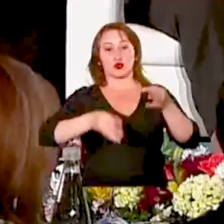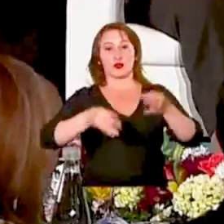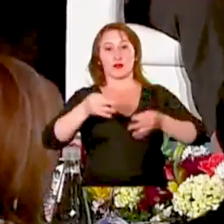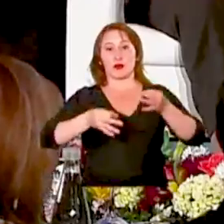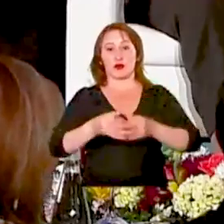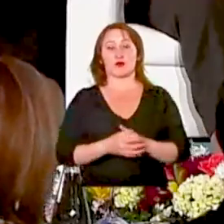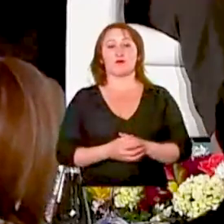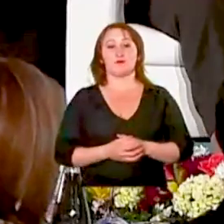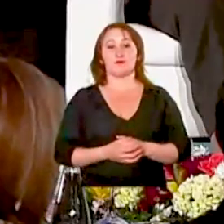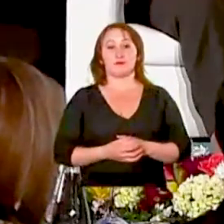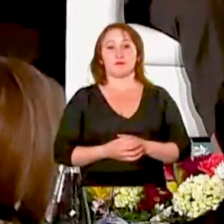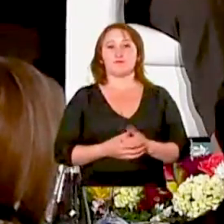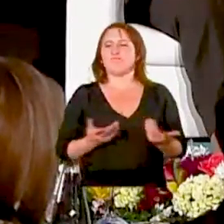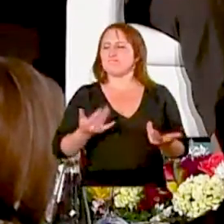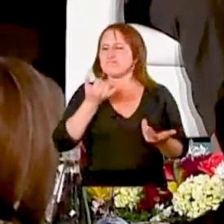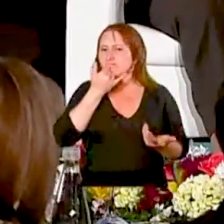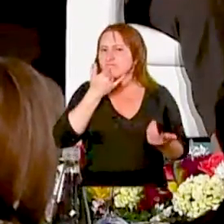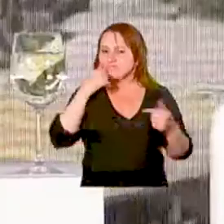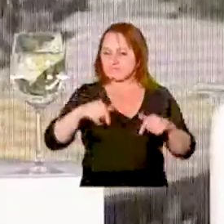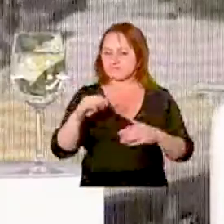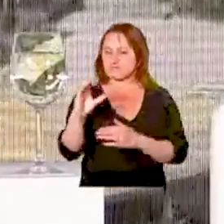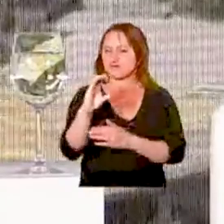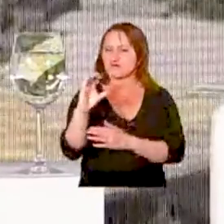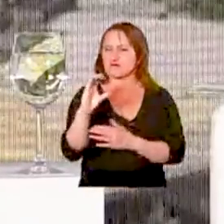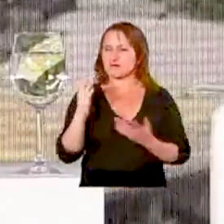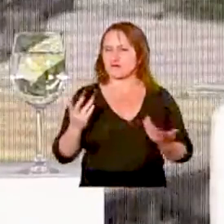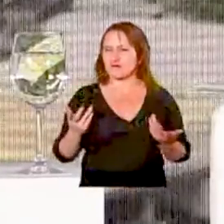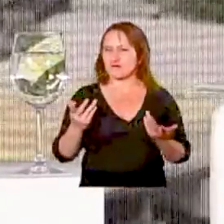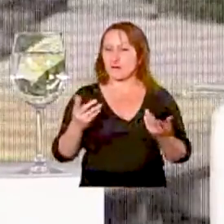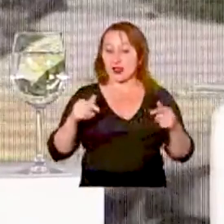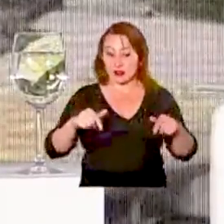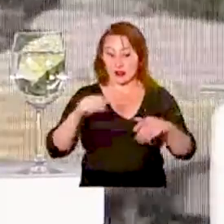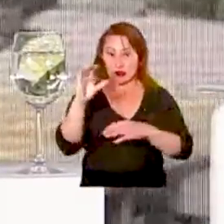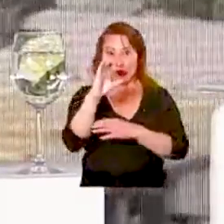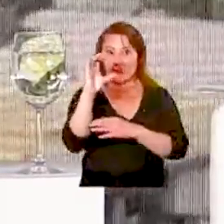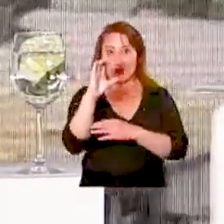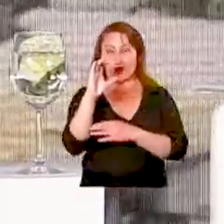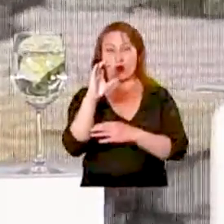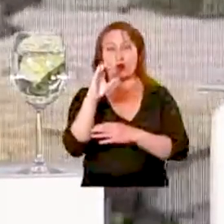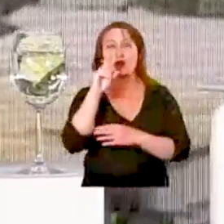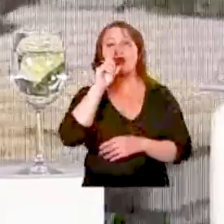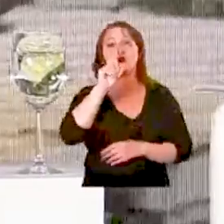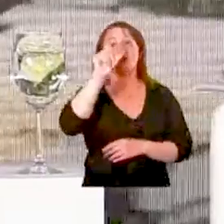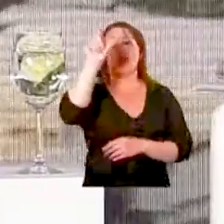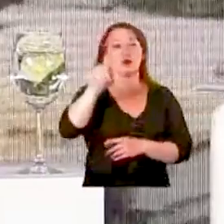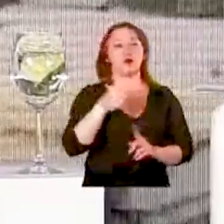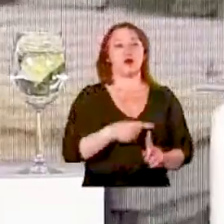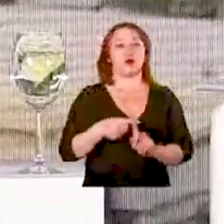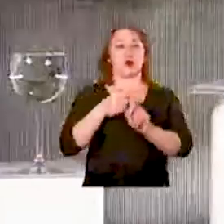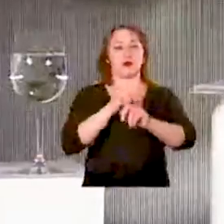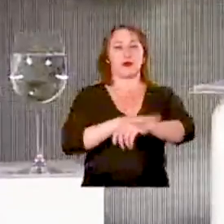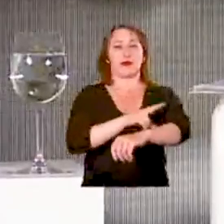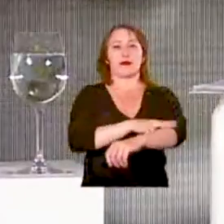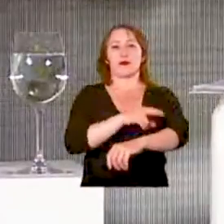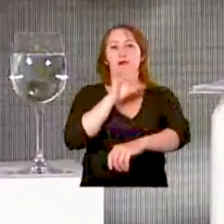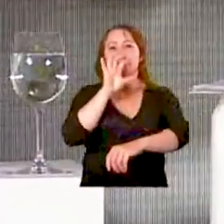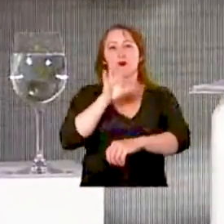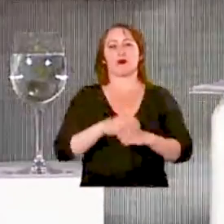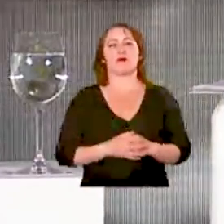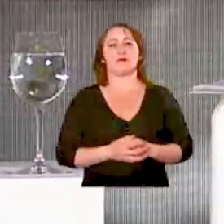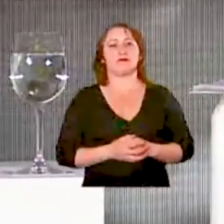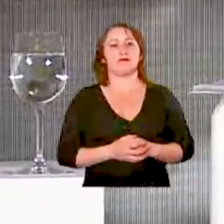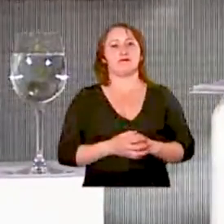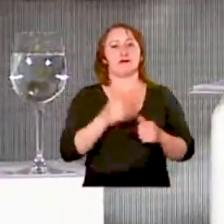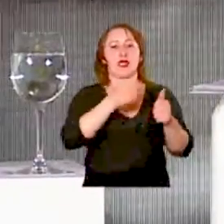juzgamiento. Pero ¿qué pasaba en nuestro país? Que en nuestro país hay un procurador delegado regional, en